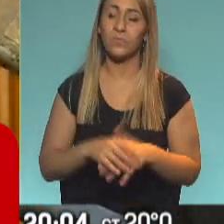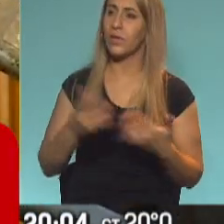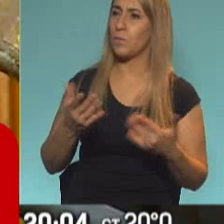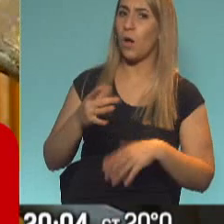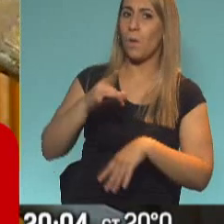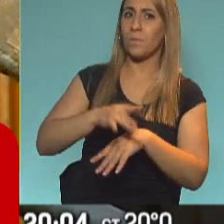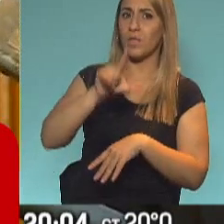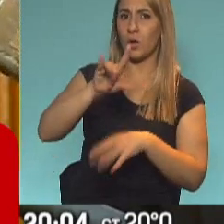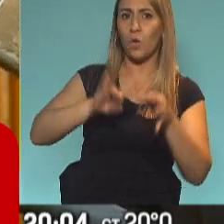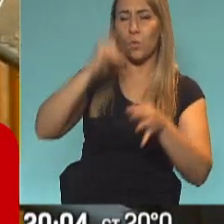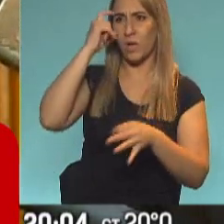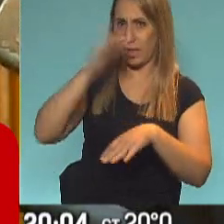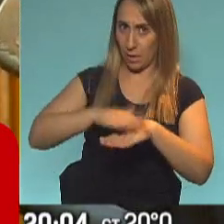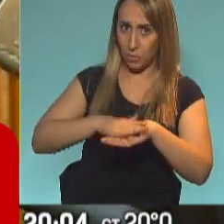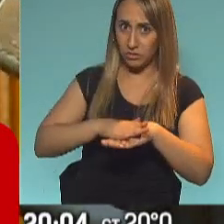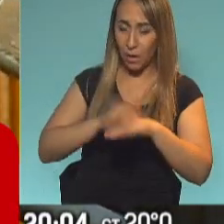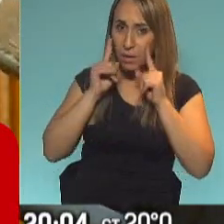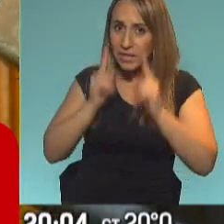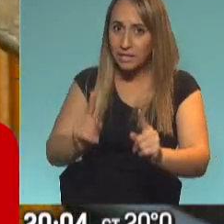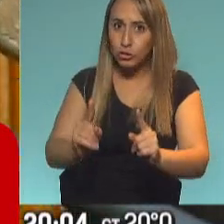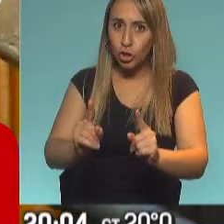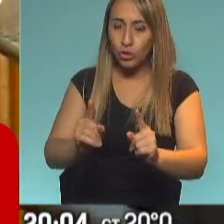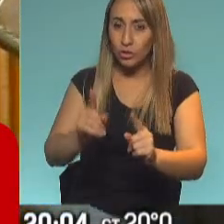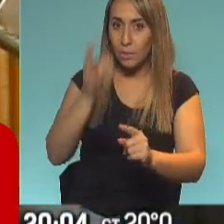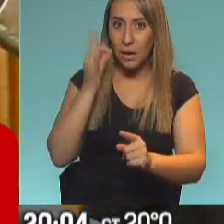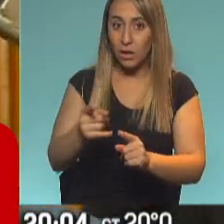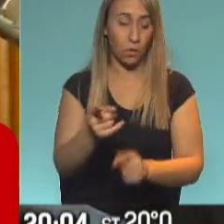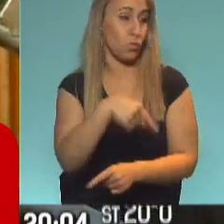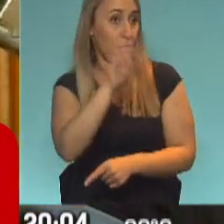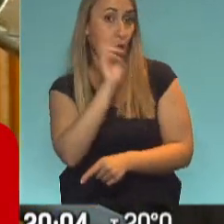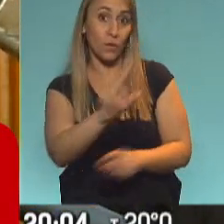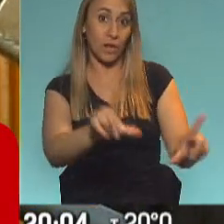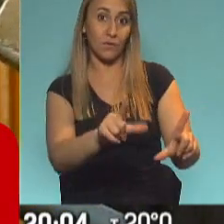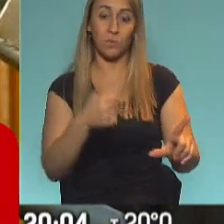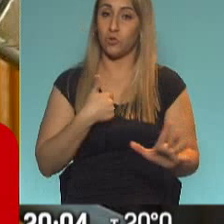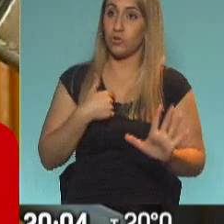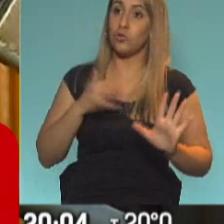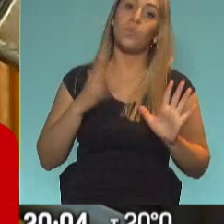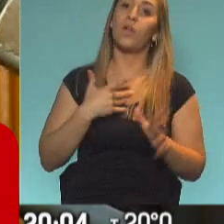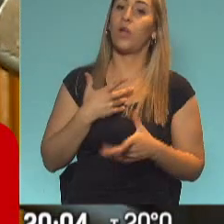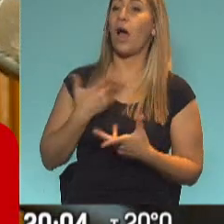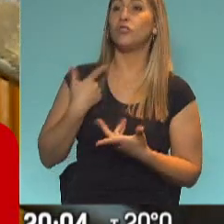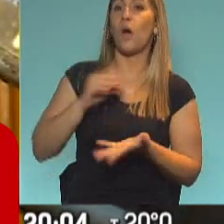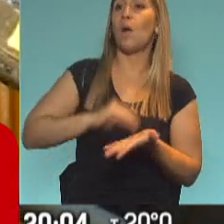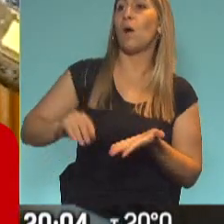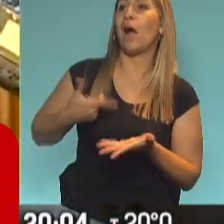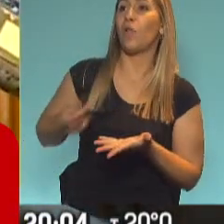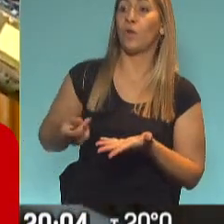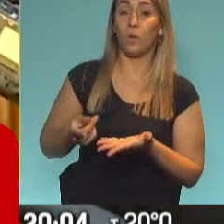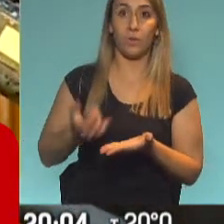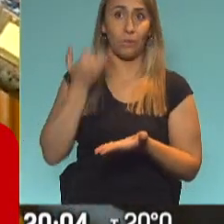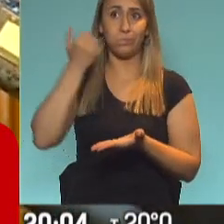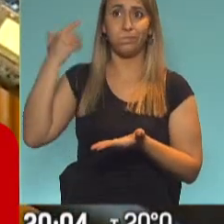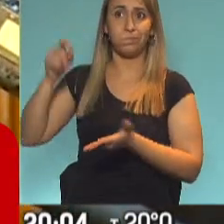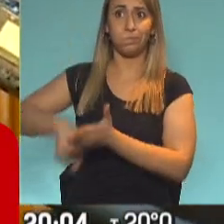Pero ustedes lo vieron en televisión. Y está bien, pero yo puedo negar que no soy el abogado de Verónica, pero yo lo firmé. ¿Hay también